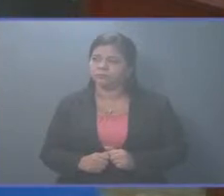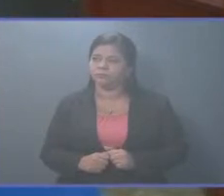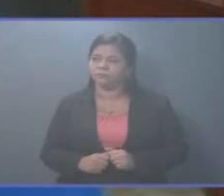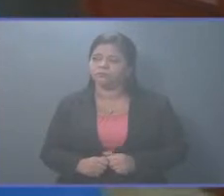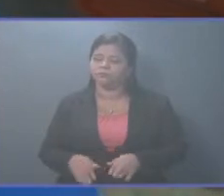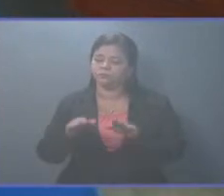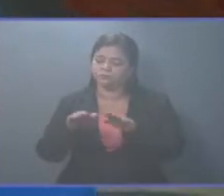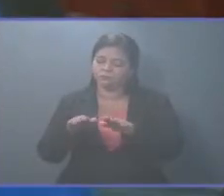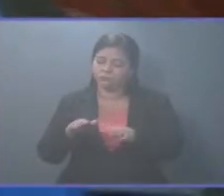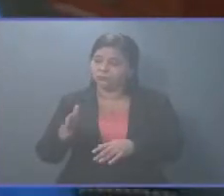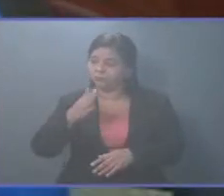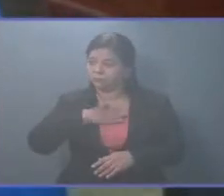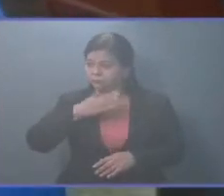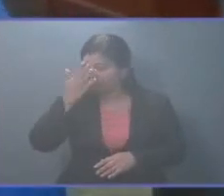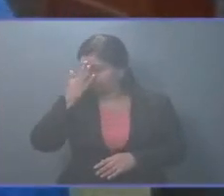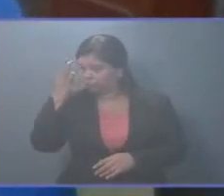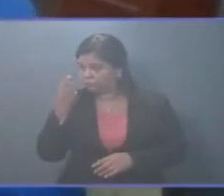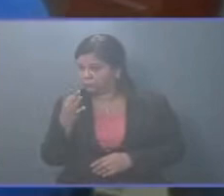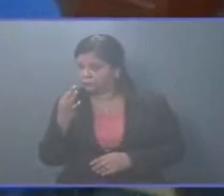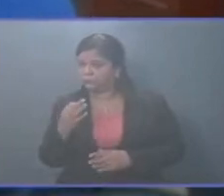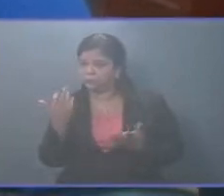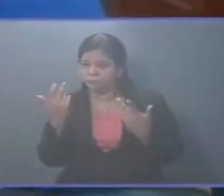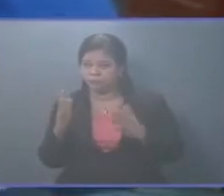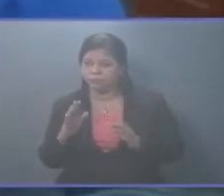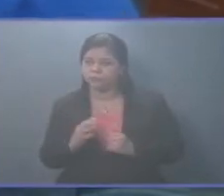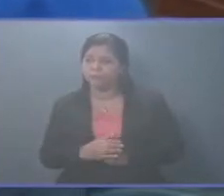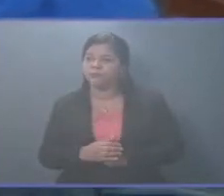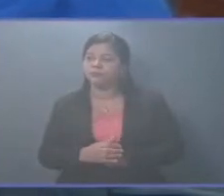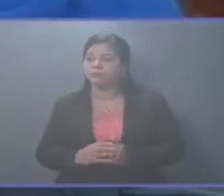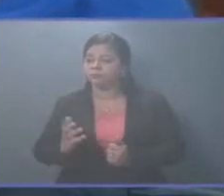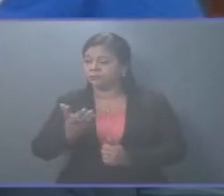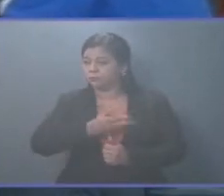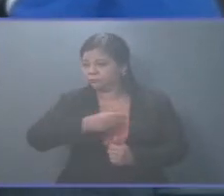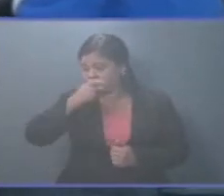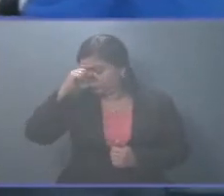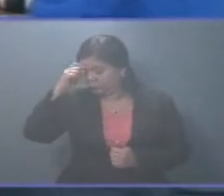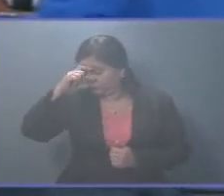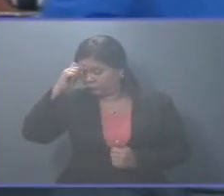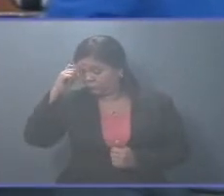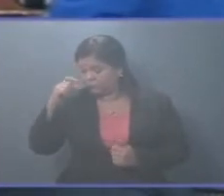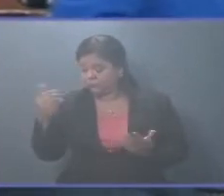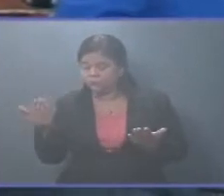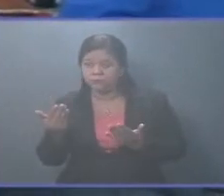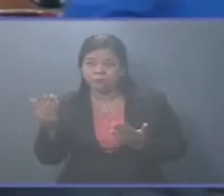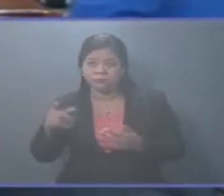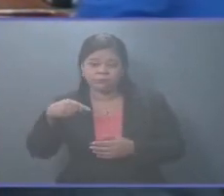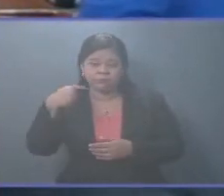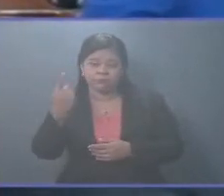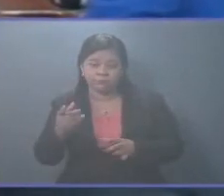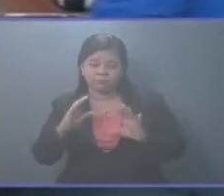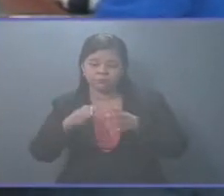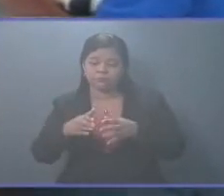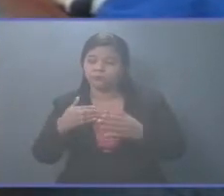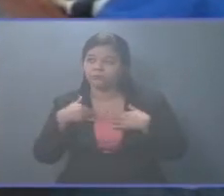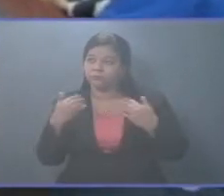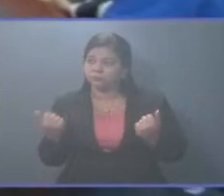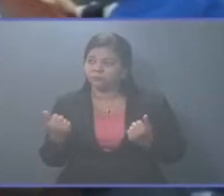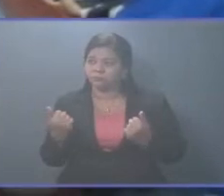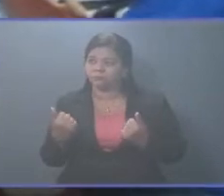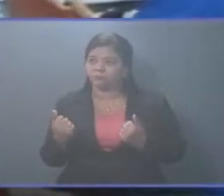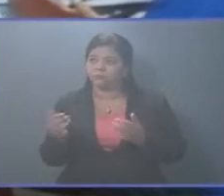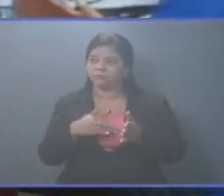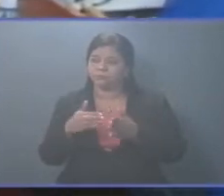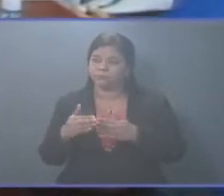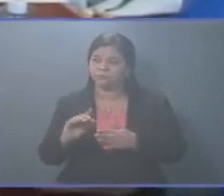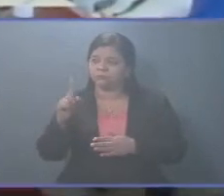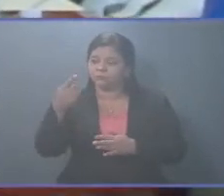Bueno, ese creo que es ya una tarea que le quedará a la próxima Comisión de Salud a partir del 1